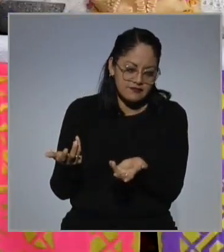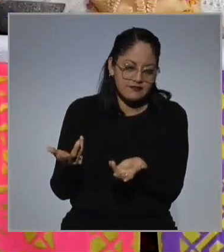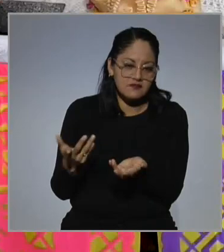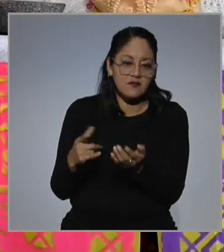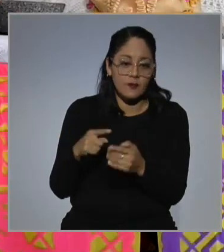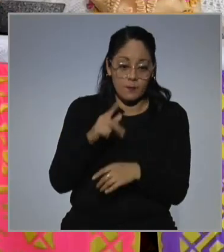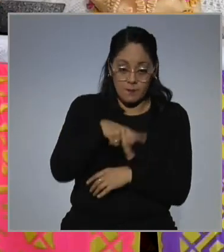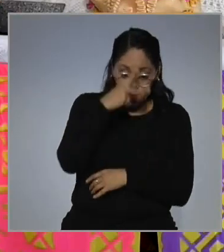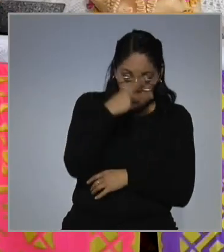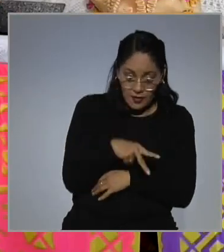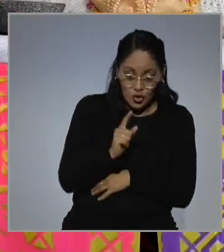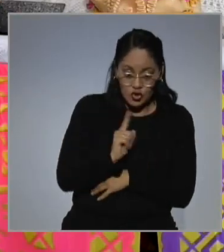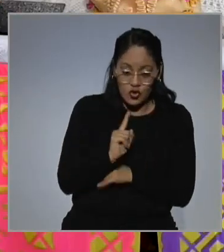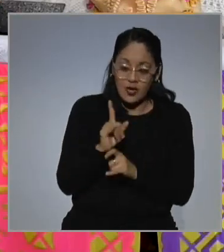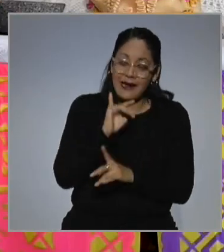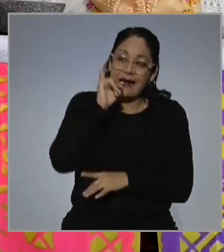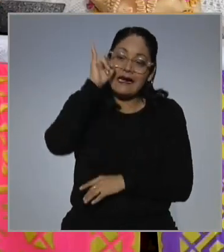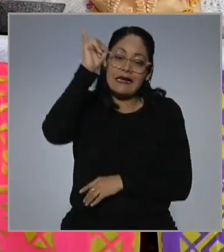lejos de México,